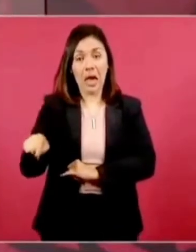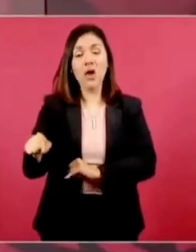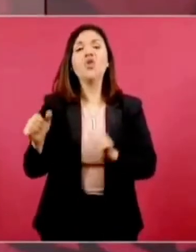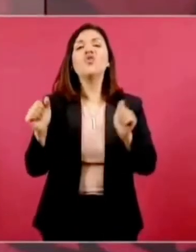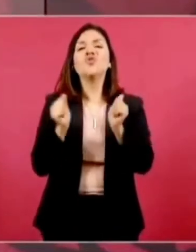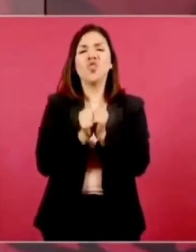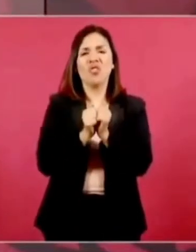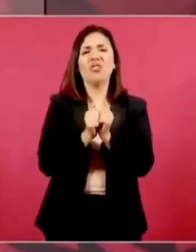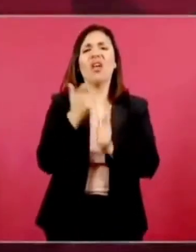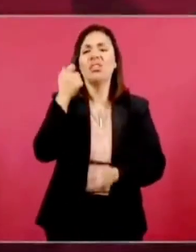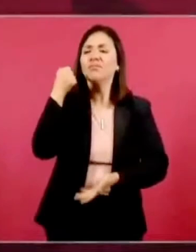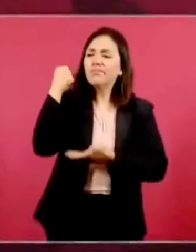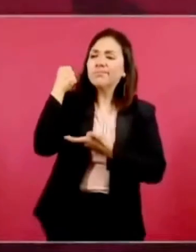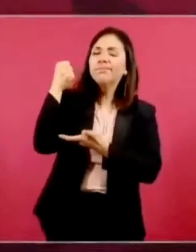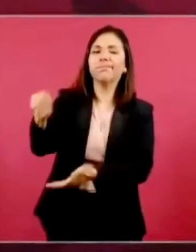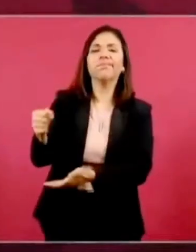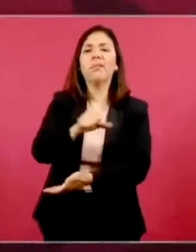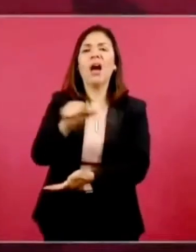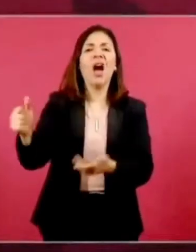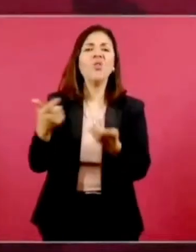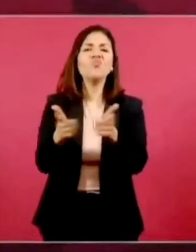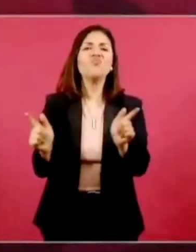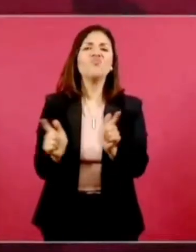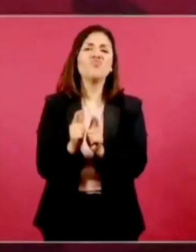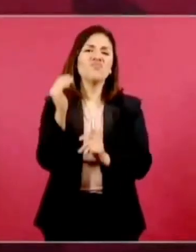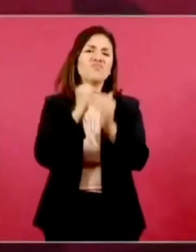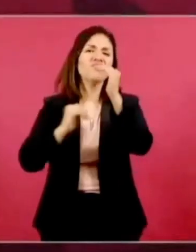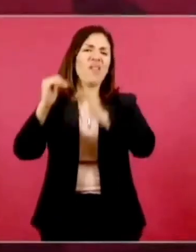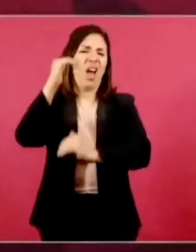financiada por grupos hegemónicos,